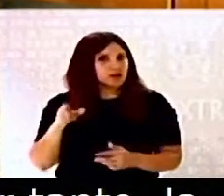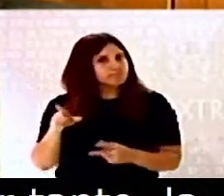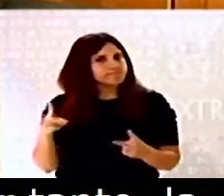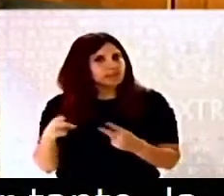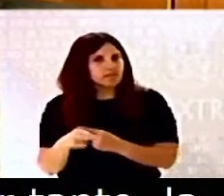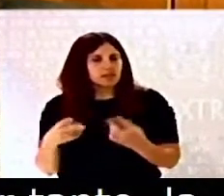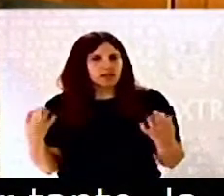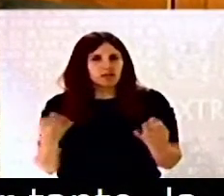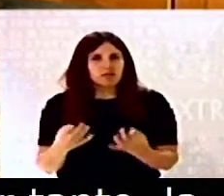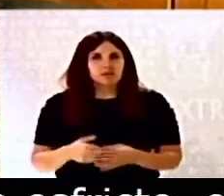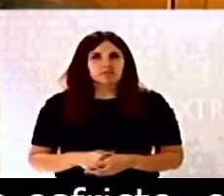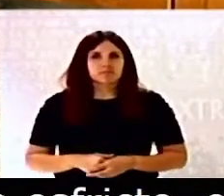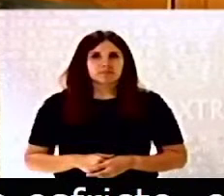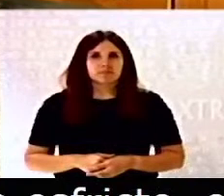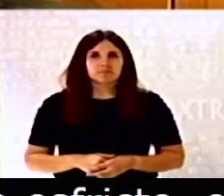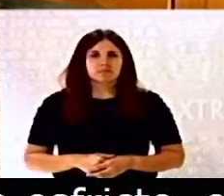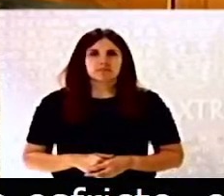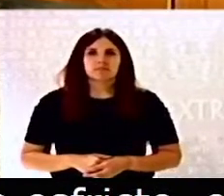evitar.